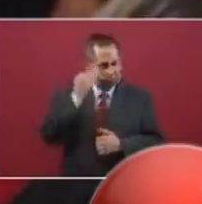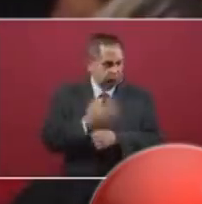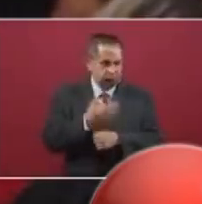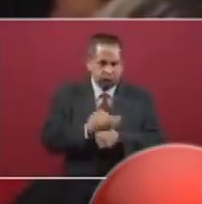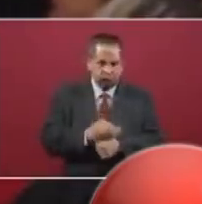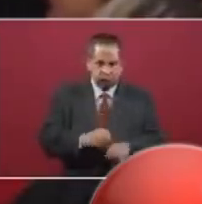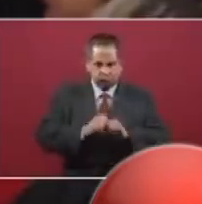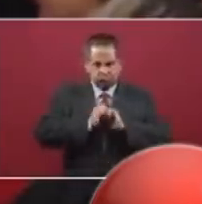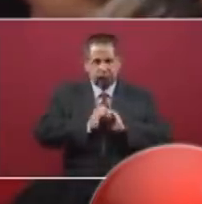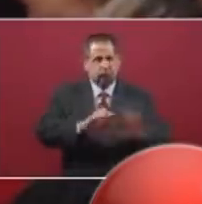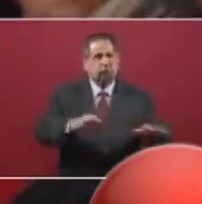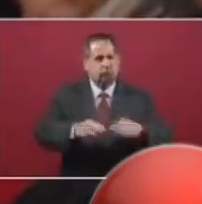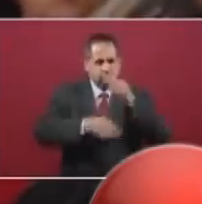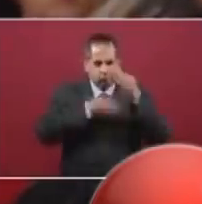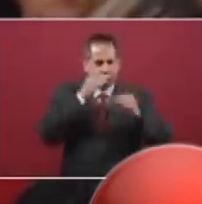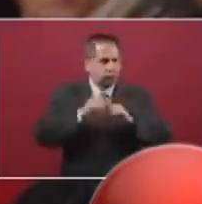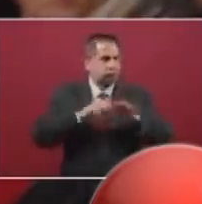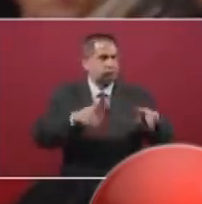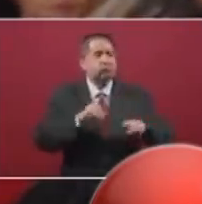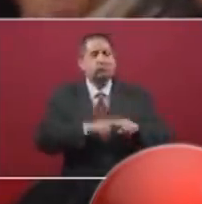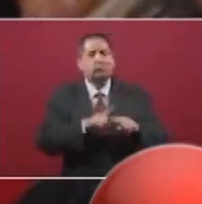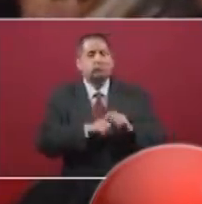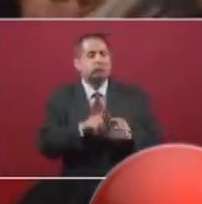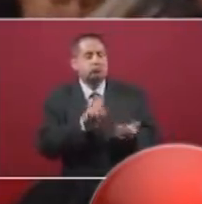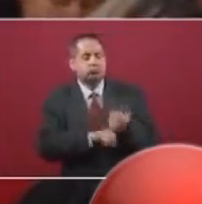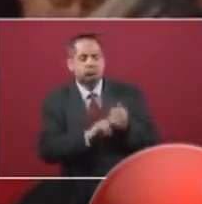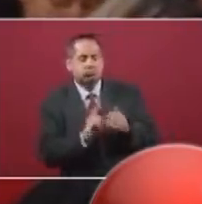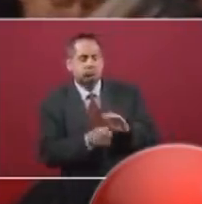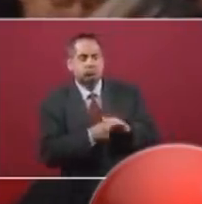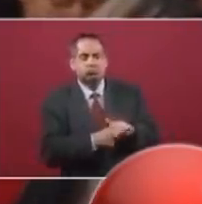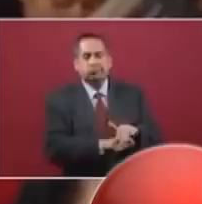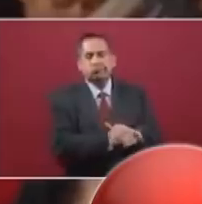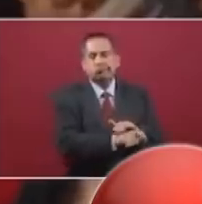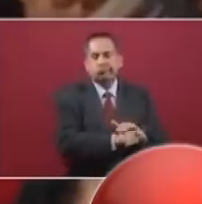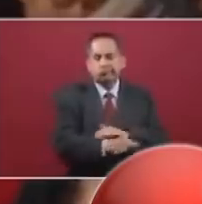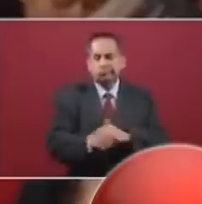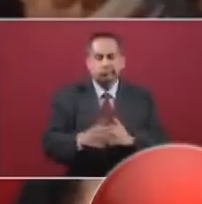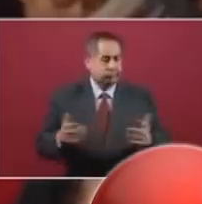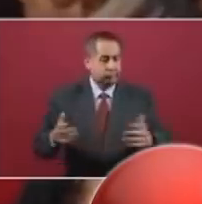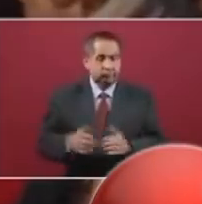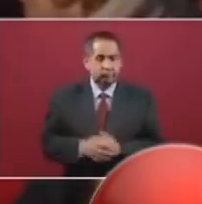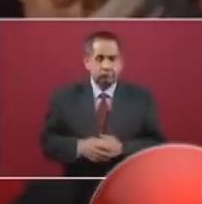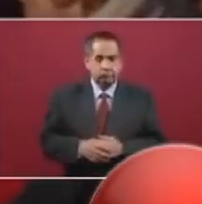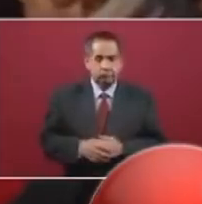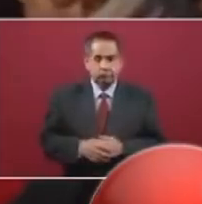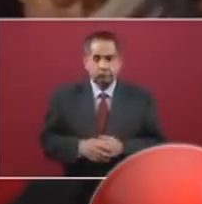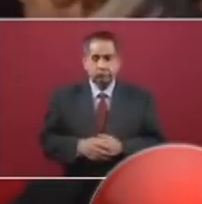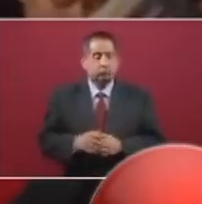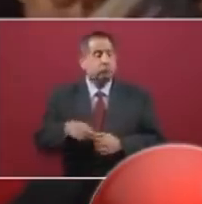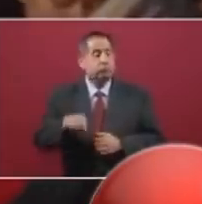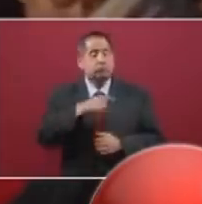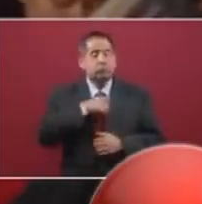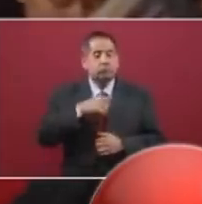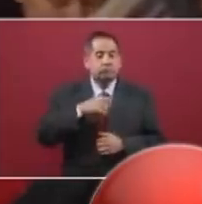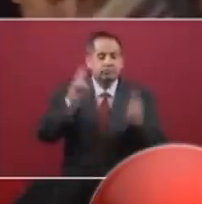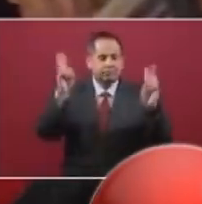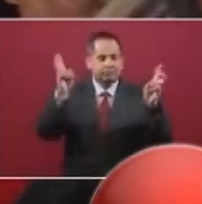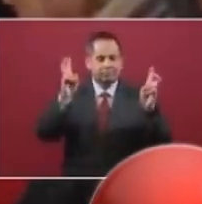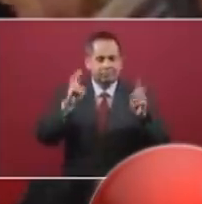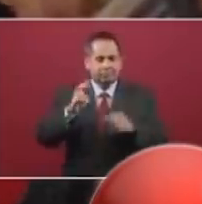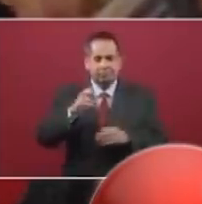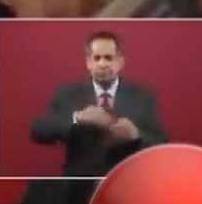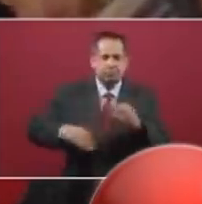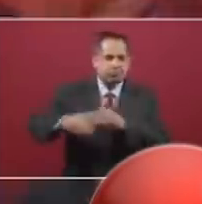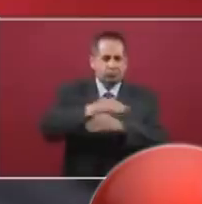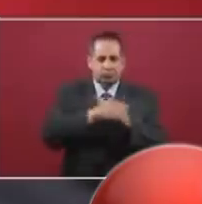para darla a conocer nuevamente? Porque dicen por ahí que el león piensa que todos son de su condición